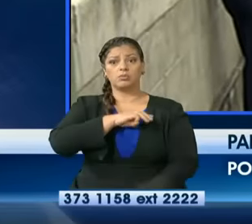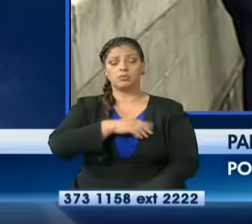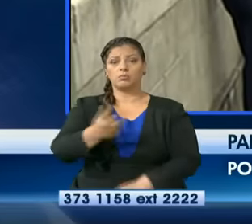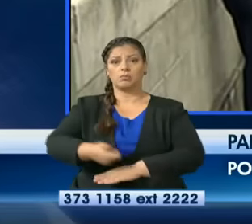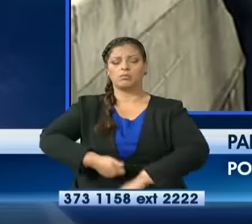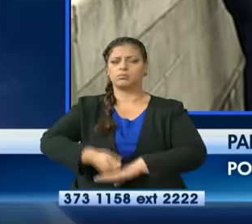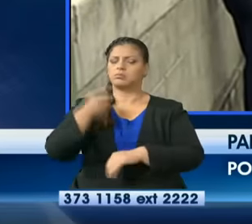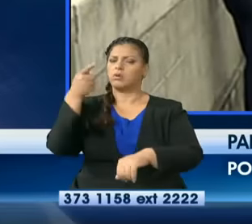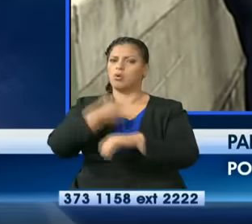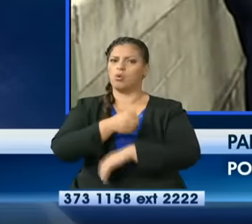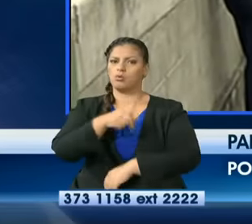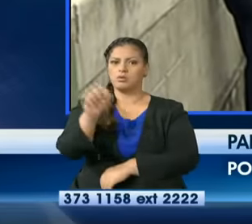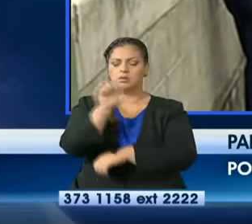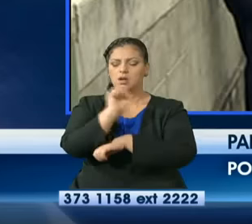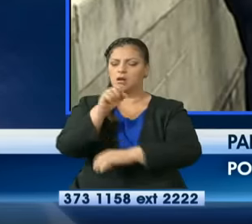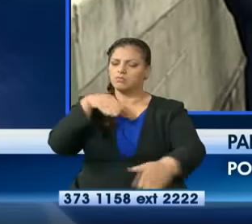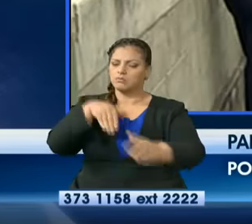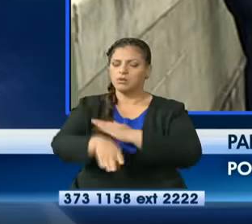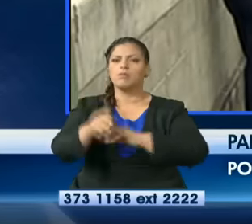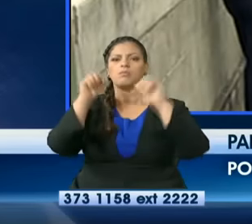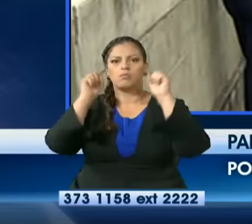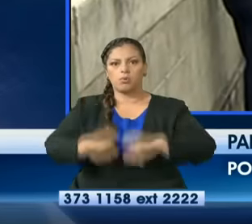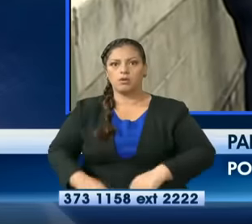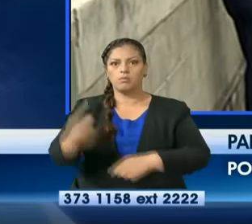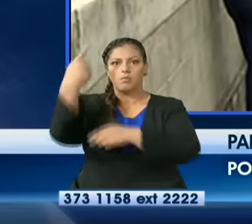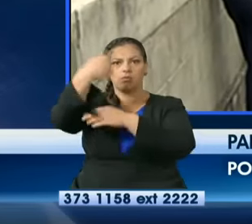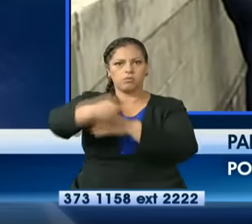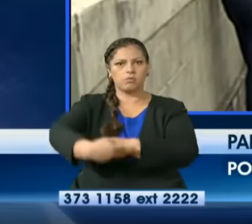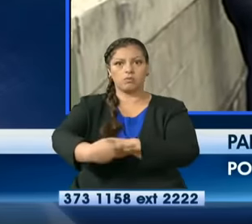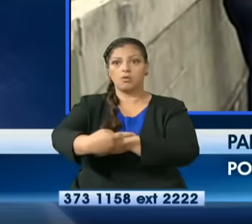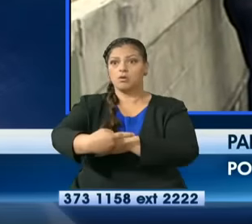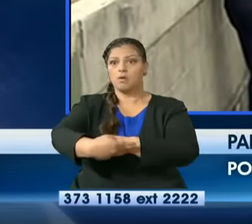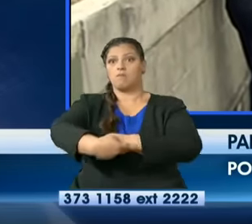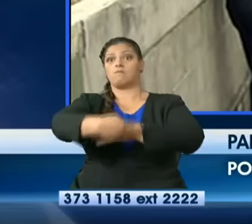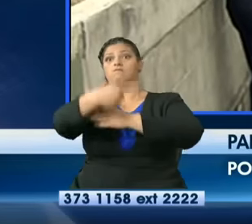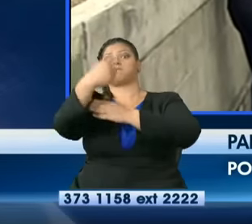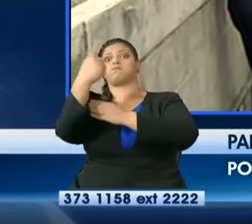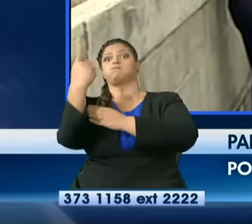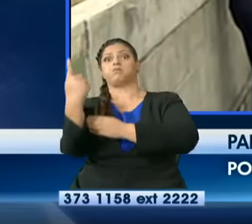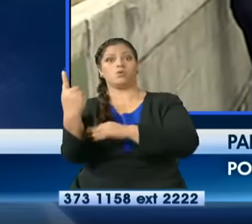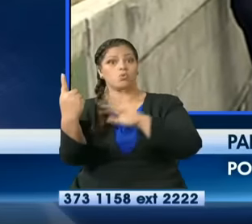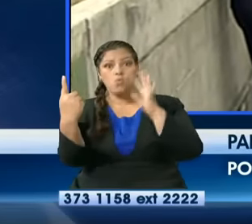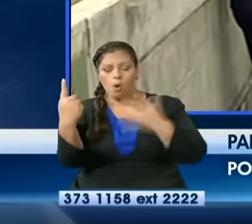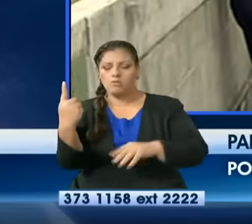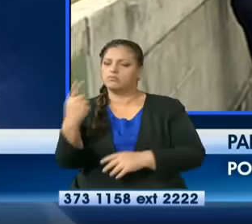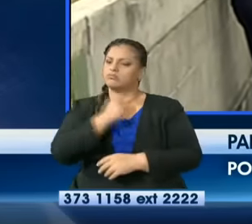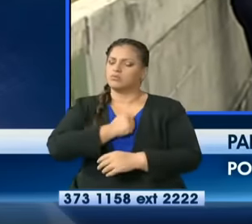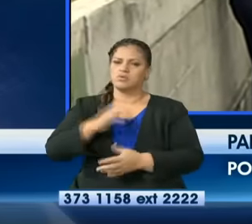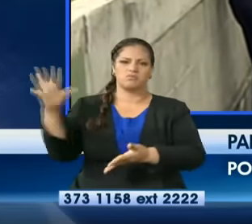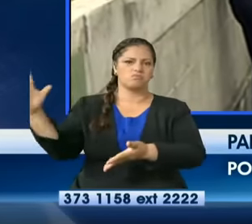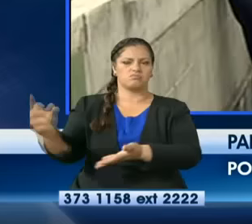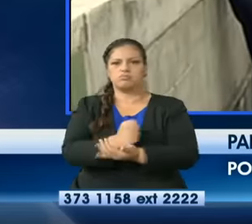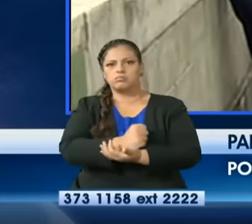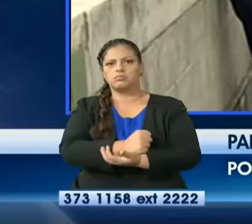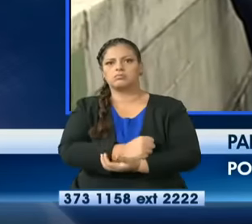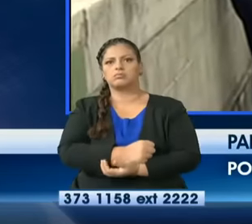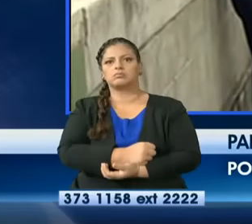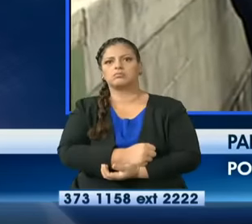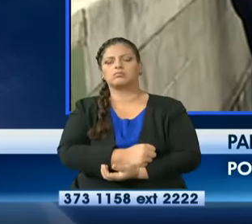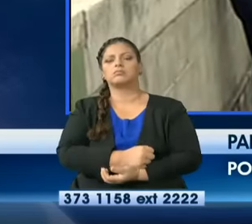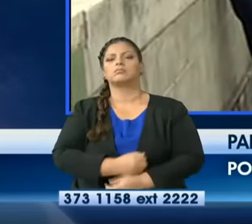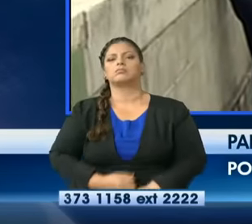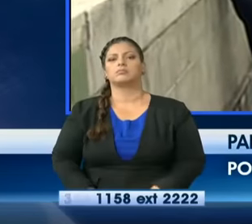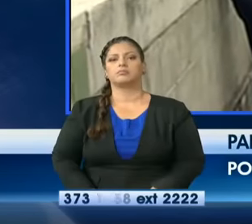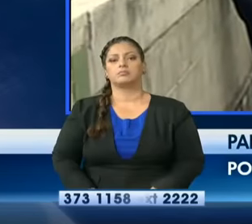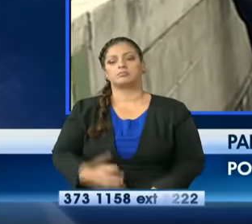pues la autoridad es la que decide que se la derrumbe, en el bien común, en busca del bien común. Eso lo deciden ellos, no